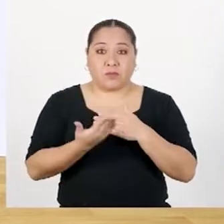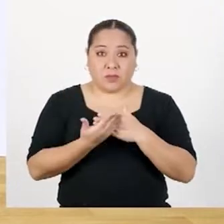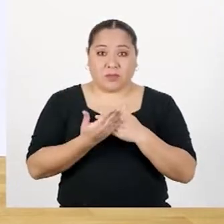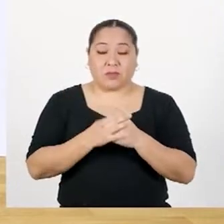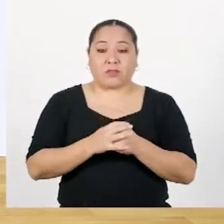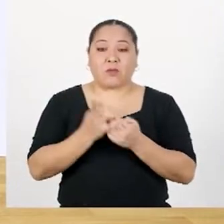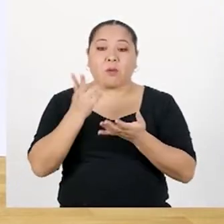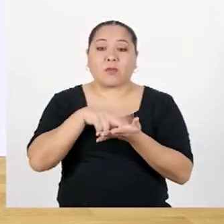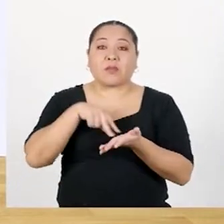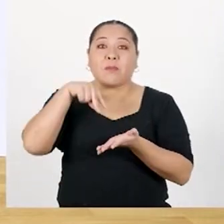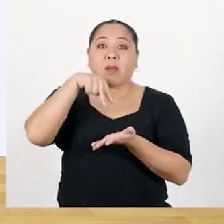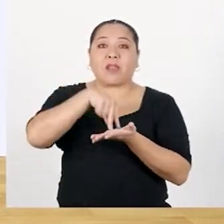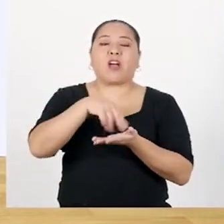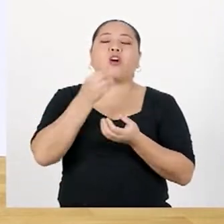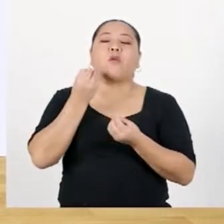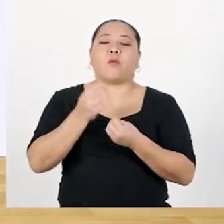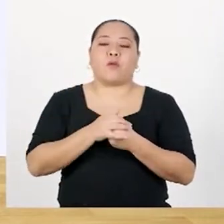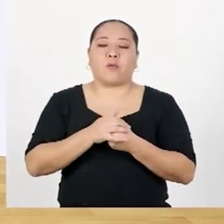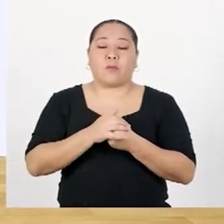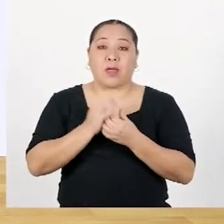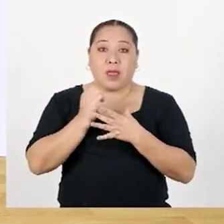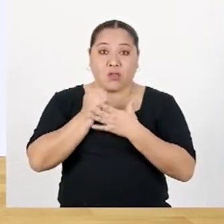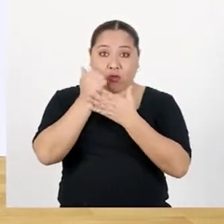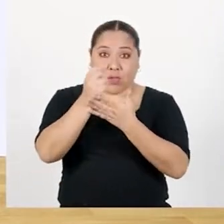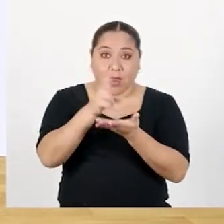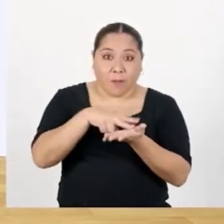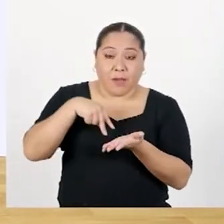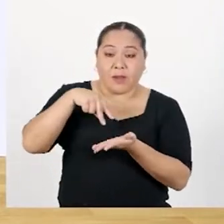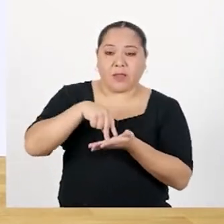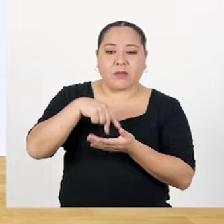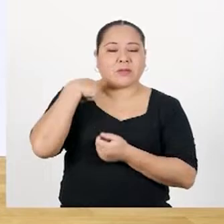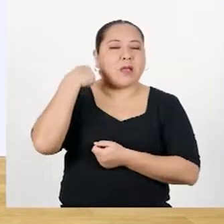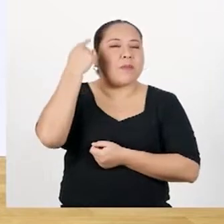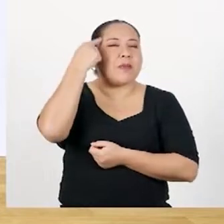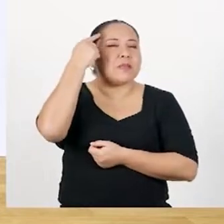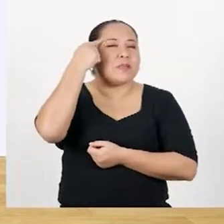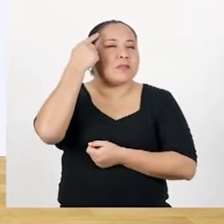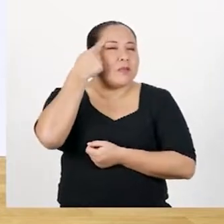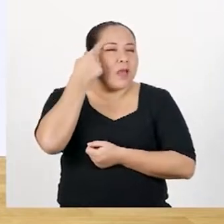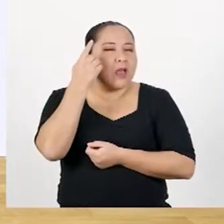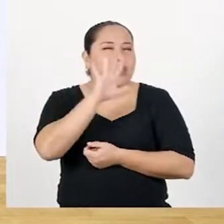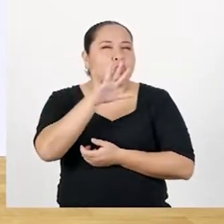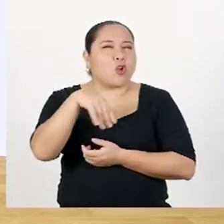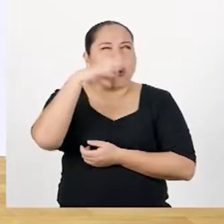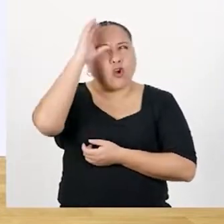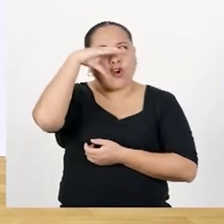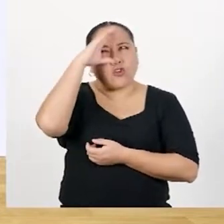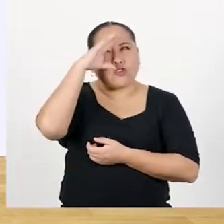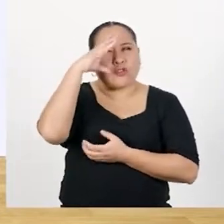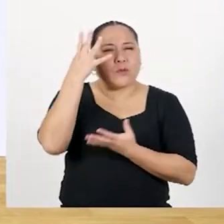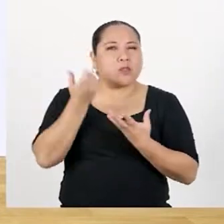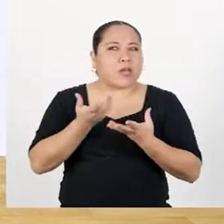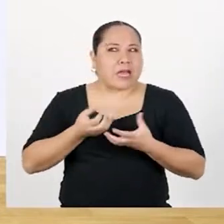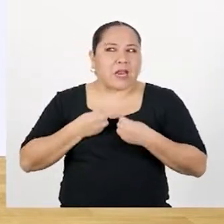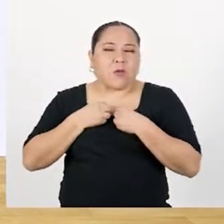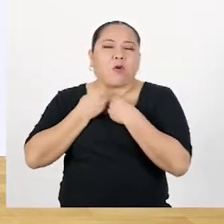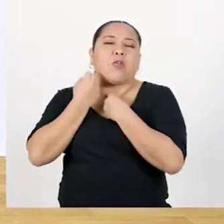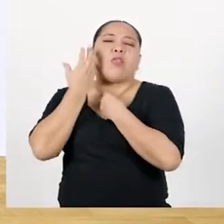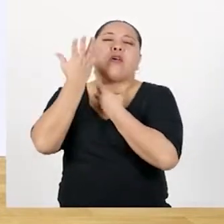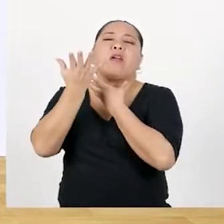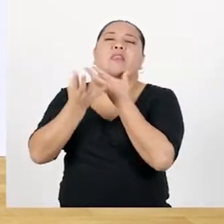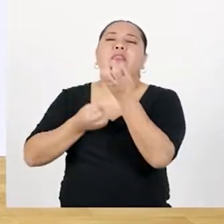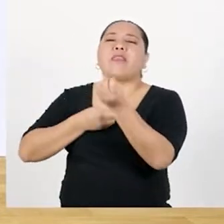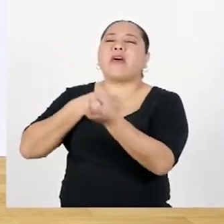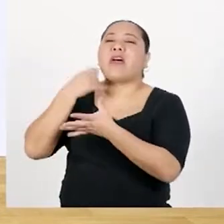Luego nos vamos a parar. Ahora, para ayudar a pararnos, vamos a pensar en todos los conocimientos que queremos transmitir a